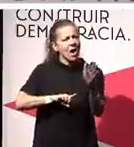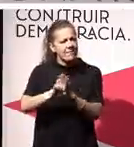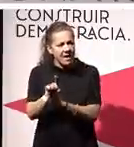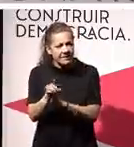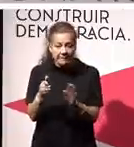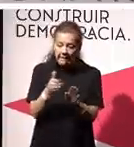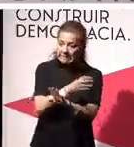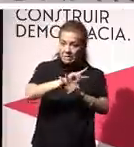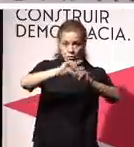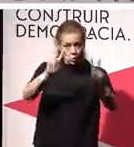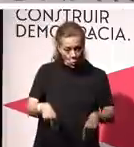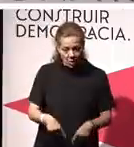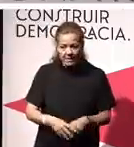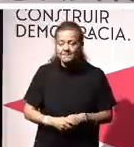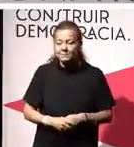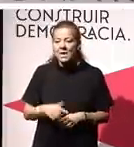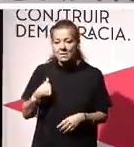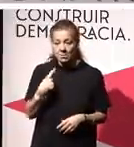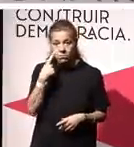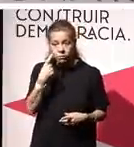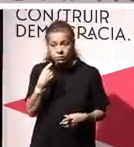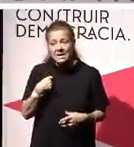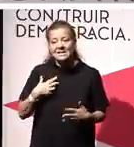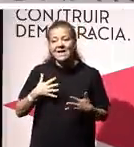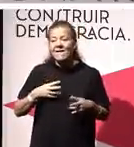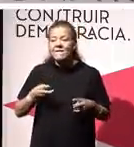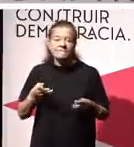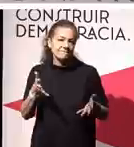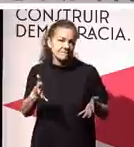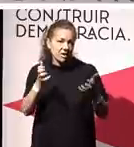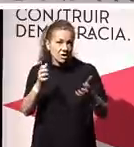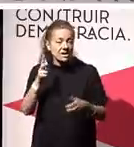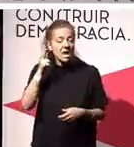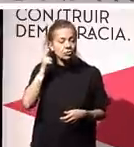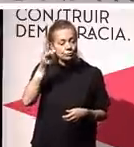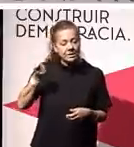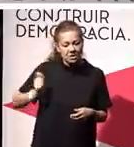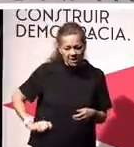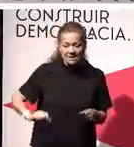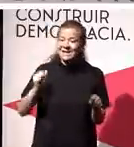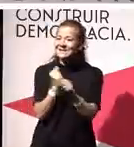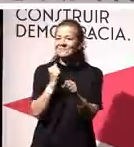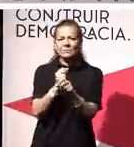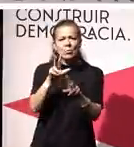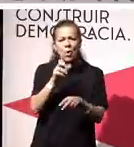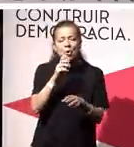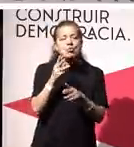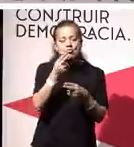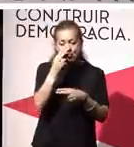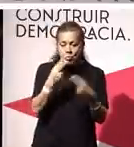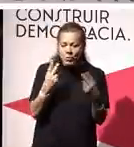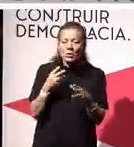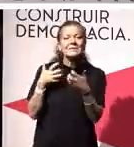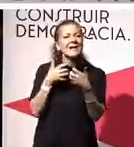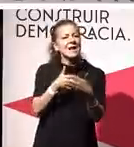sin precedentes. Lo hemos visto en las victorias de los pensionistas, en las mareas por lo público, en la lucha de los